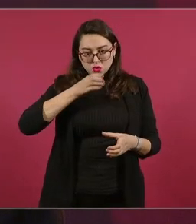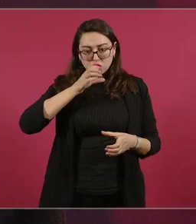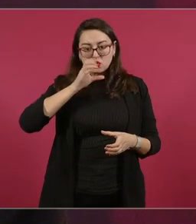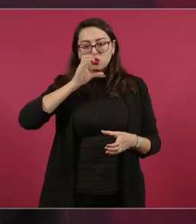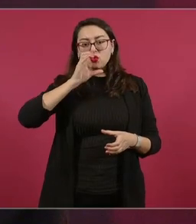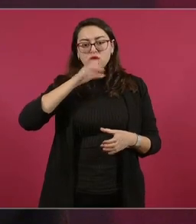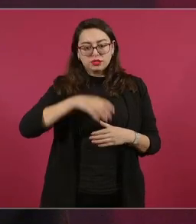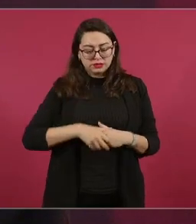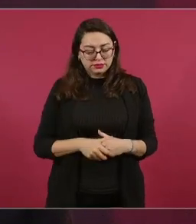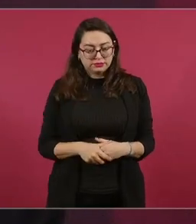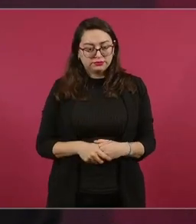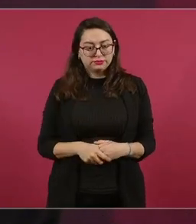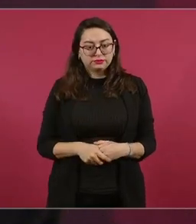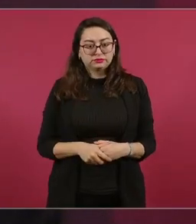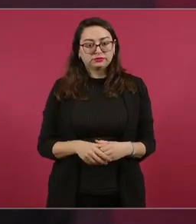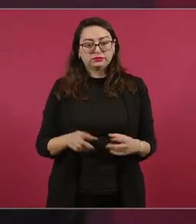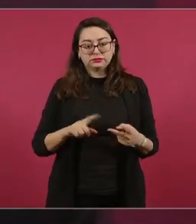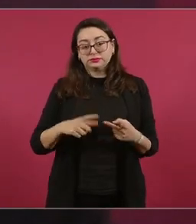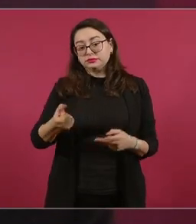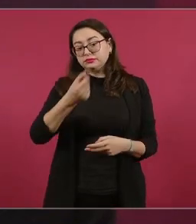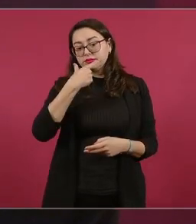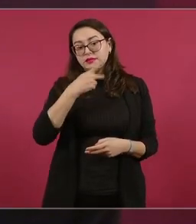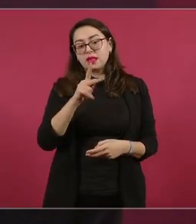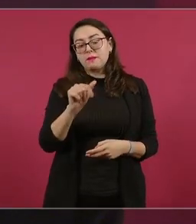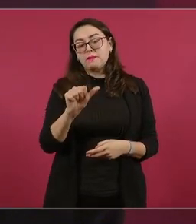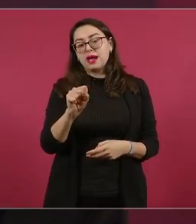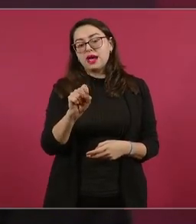el pasiflorín,